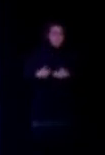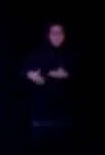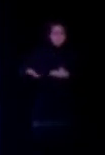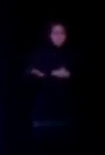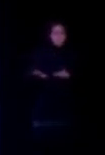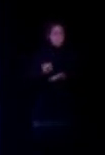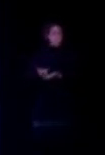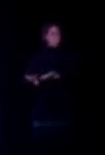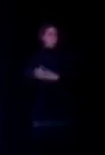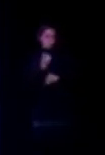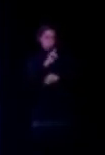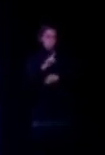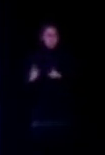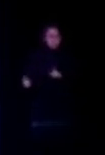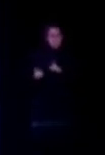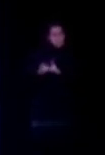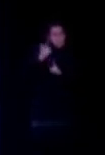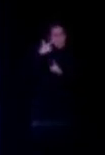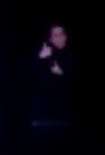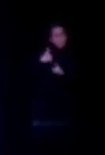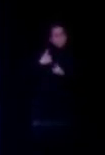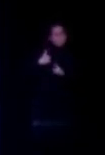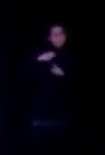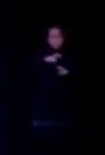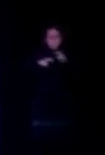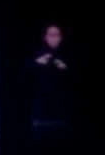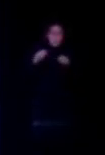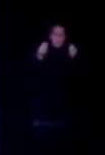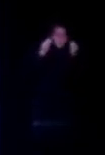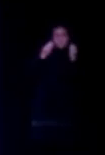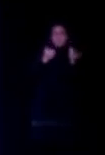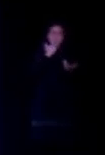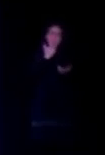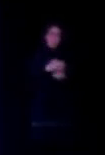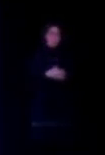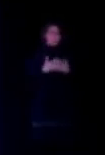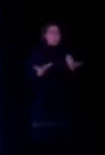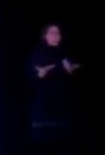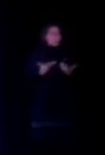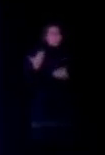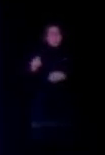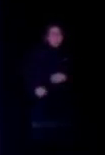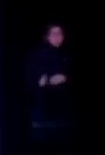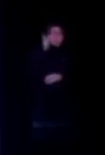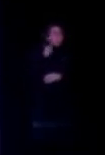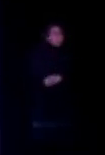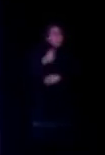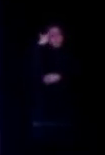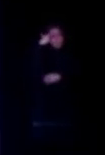implica, insisto, un planteamiento profesional que es especialmente